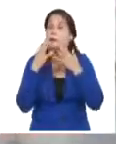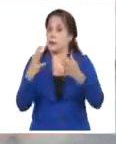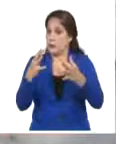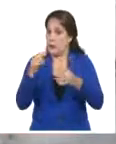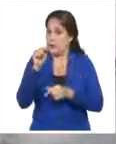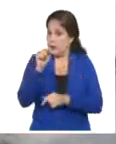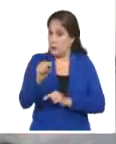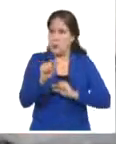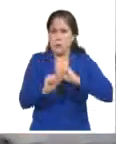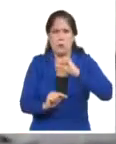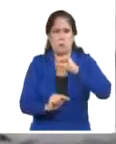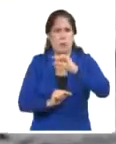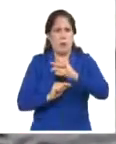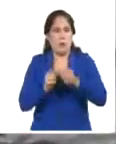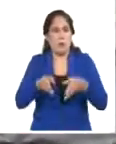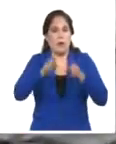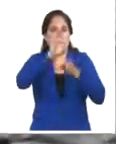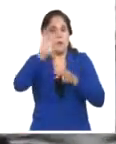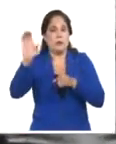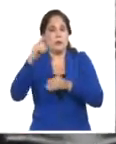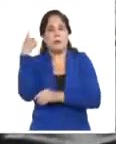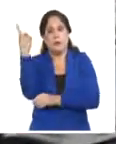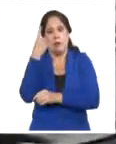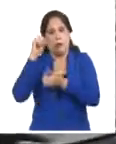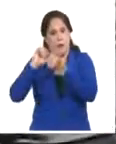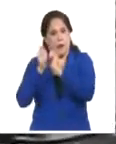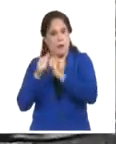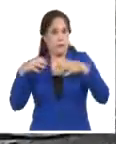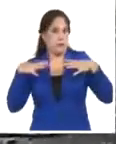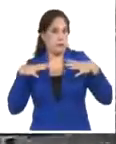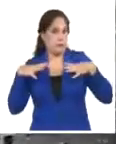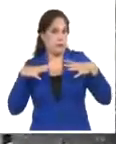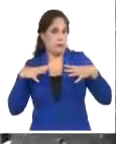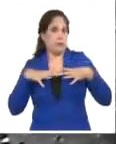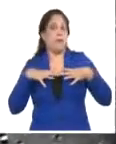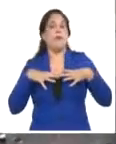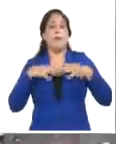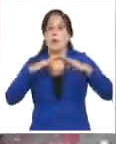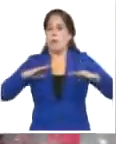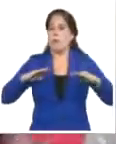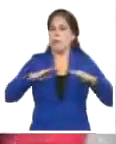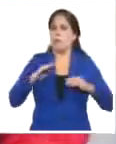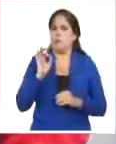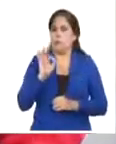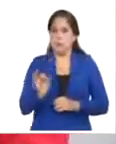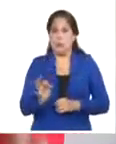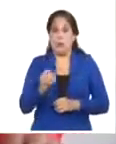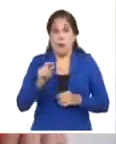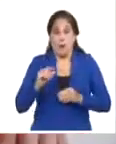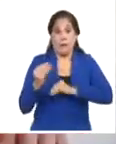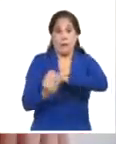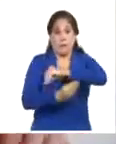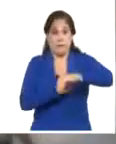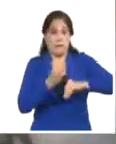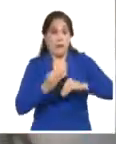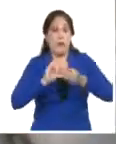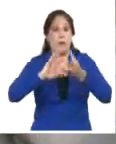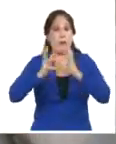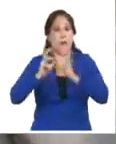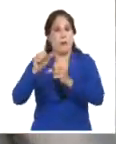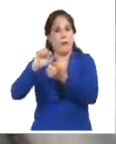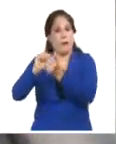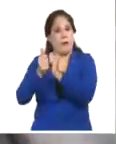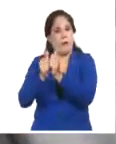se convertiría después en el Instituto Nacional de Deportes, Educación Física y Recreación, como parte de la reestructuración del movimiento deportivo en el